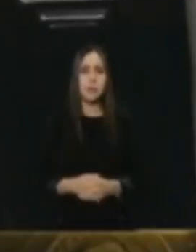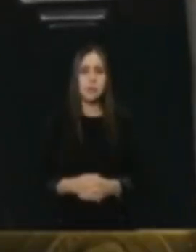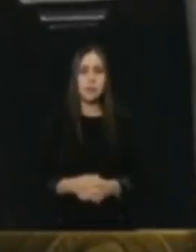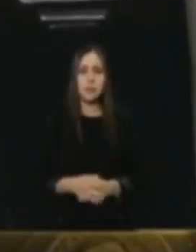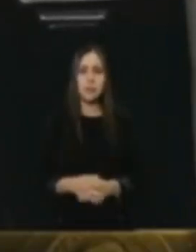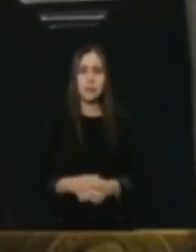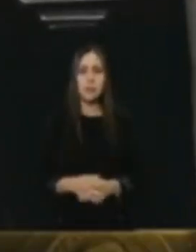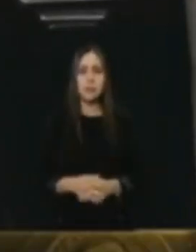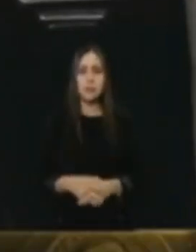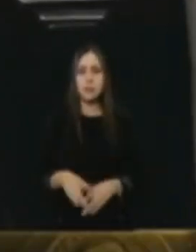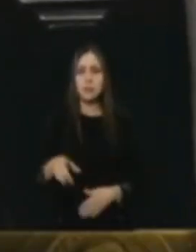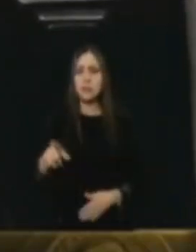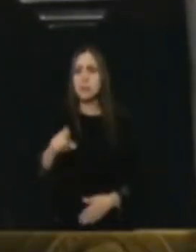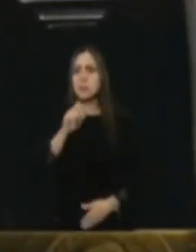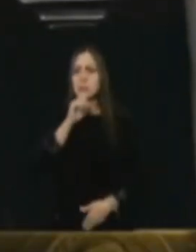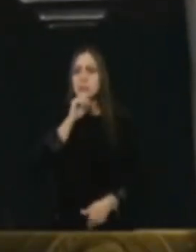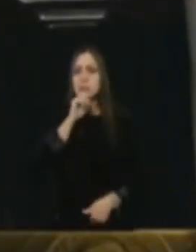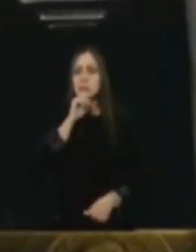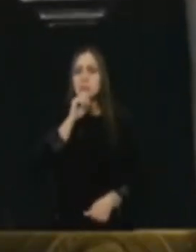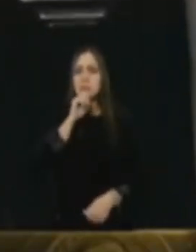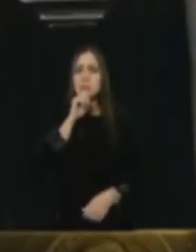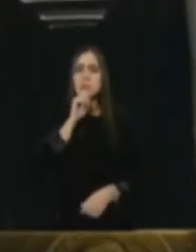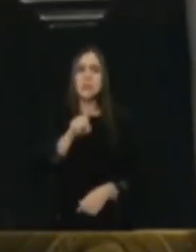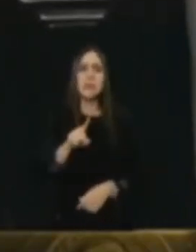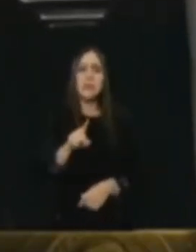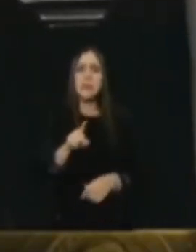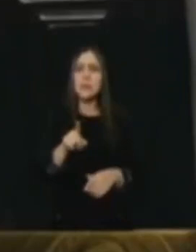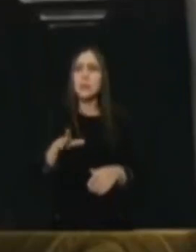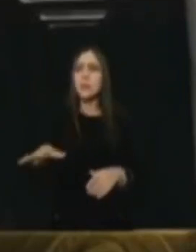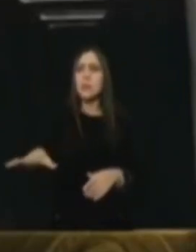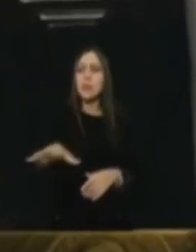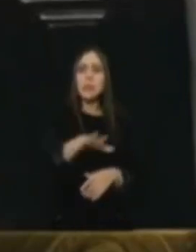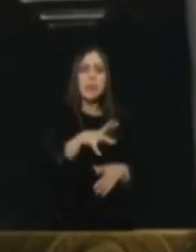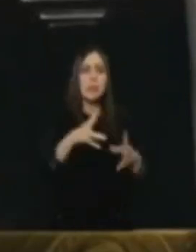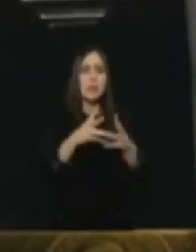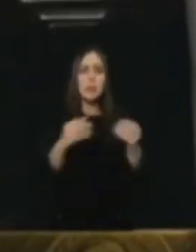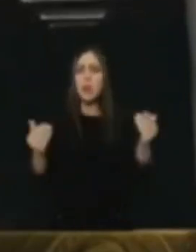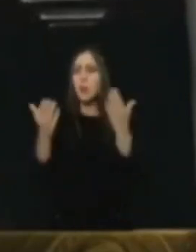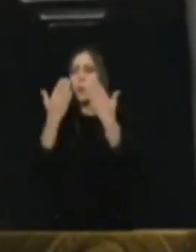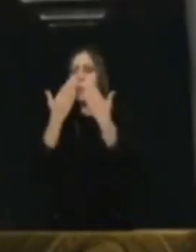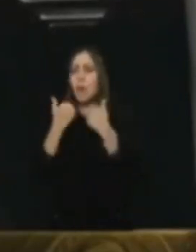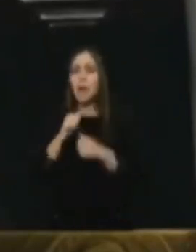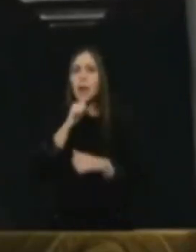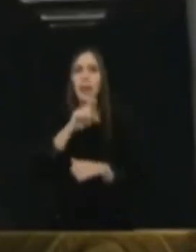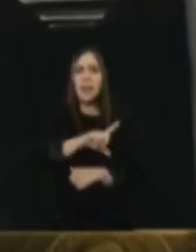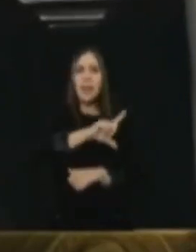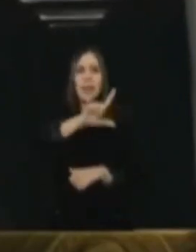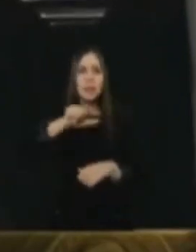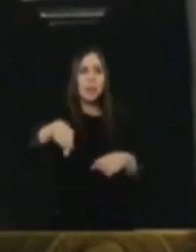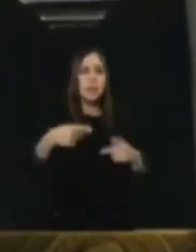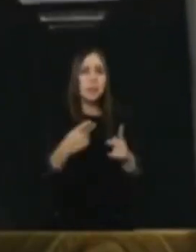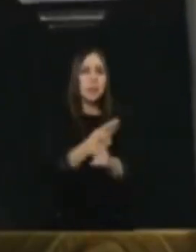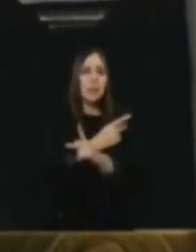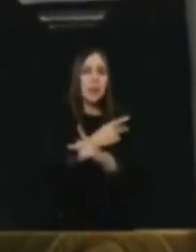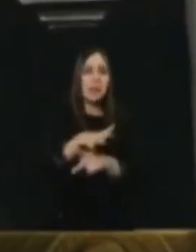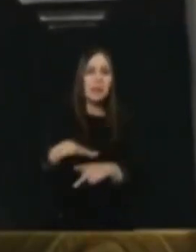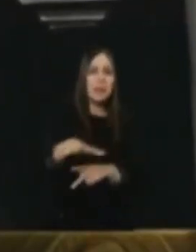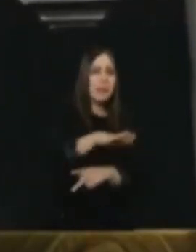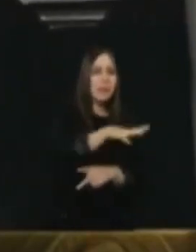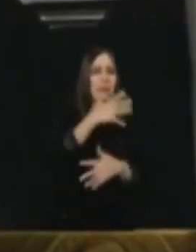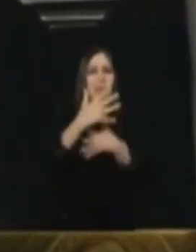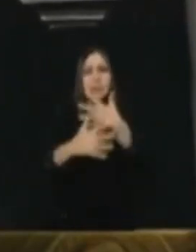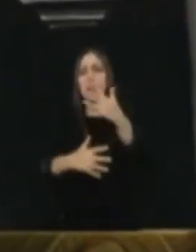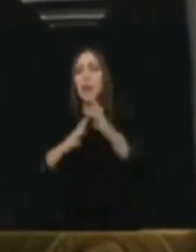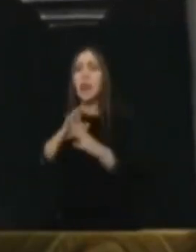el paisaje, bueno, se quedaron sin nada después de la batalla y durante días